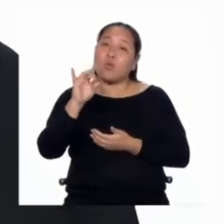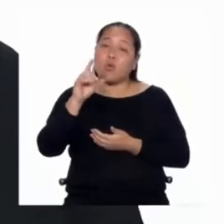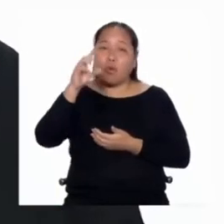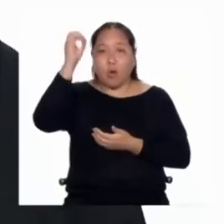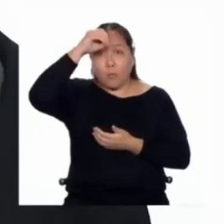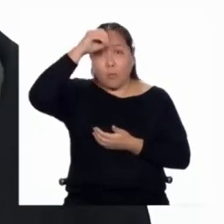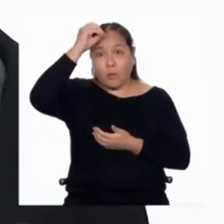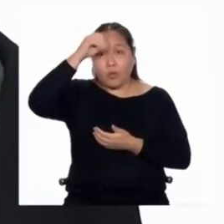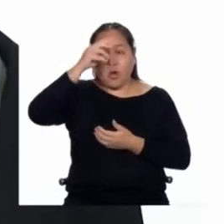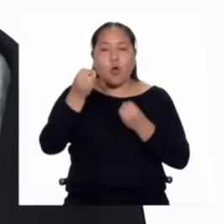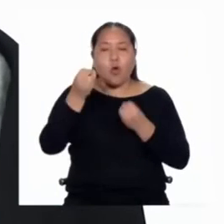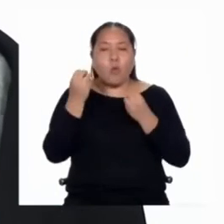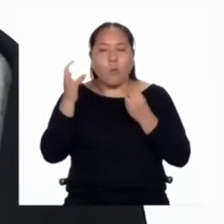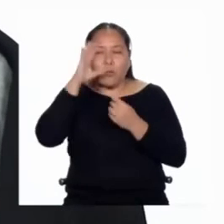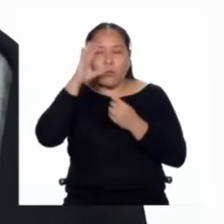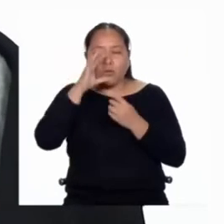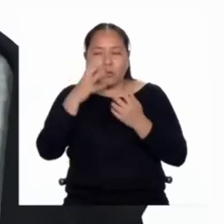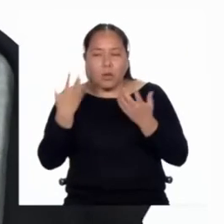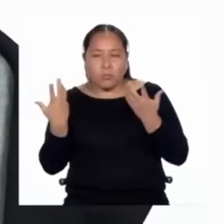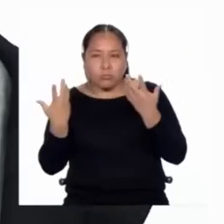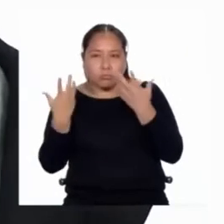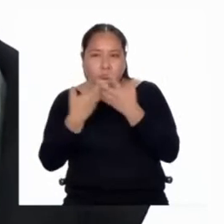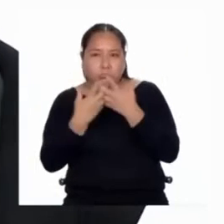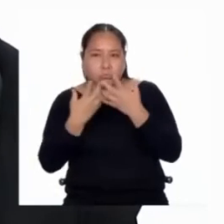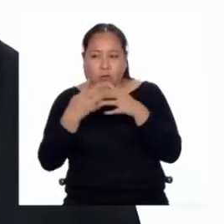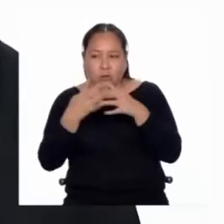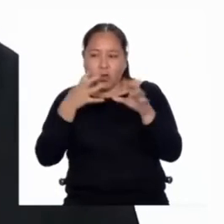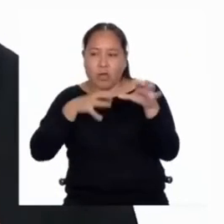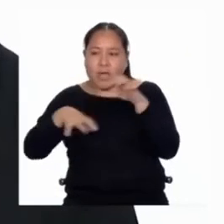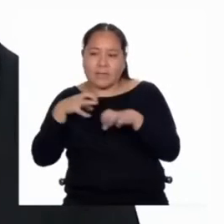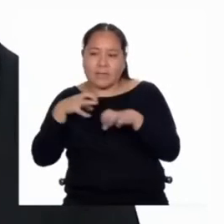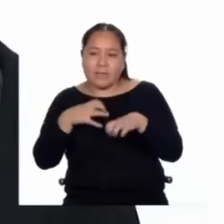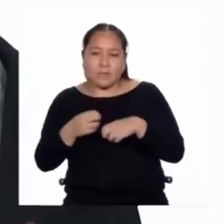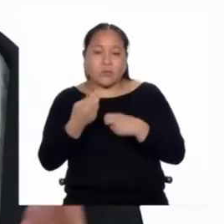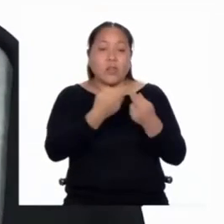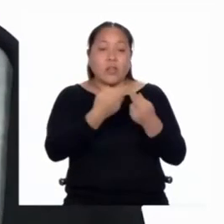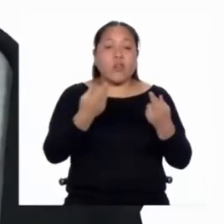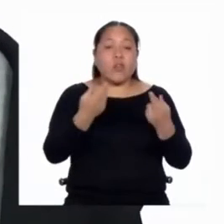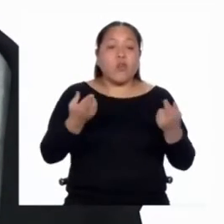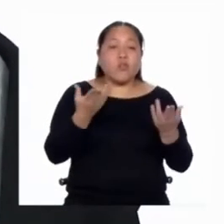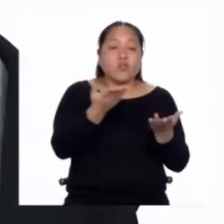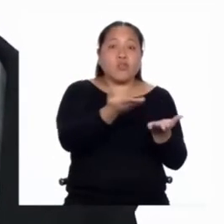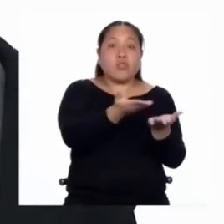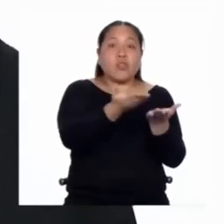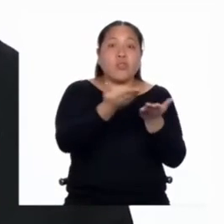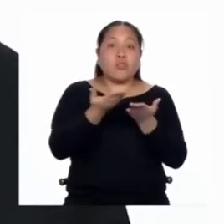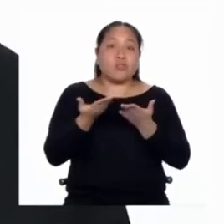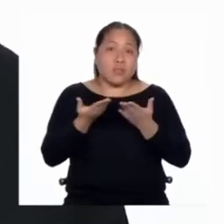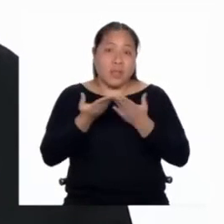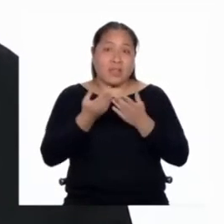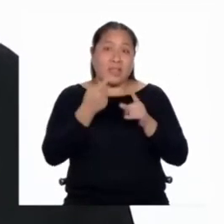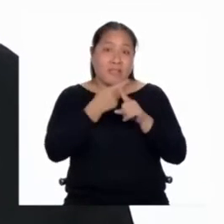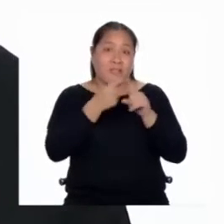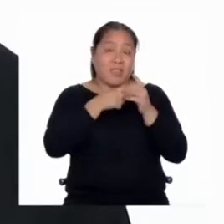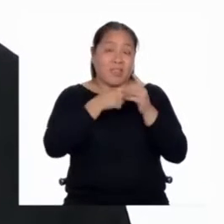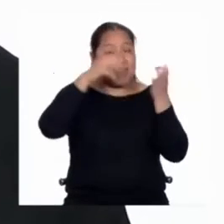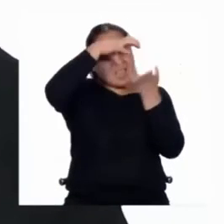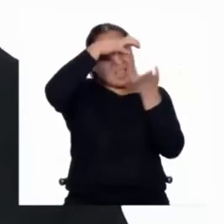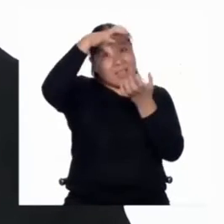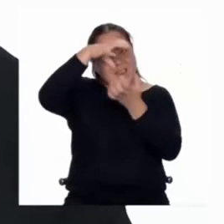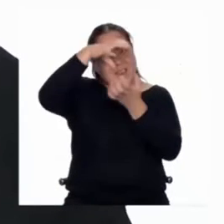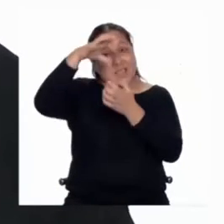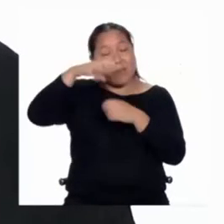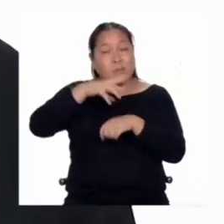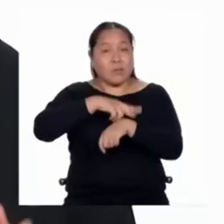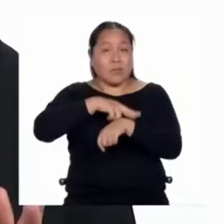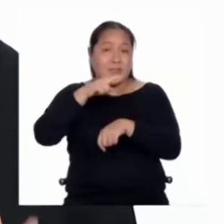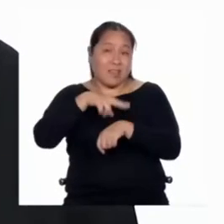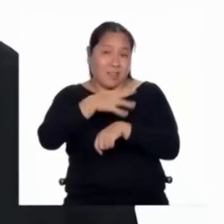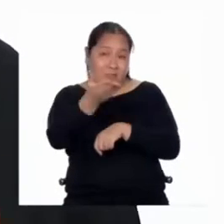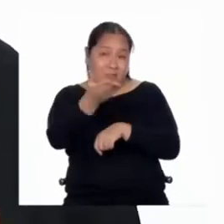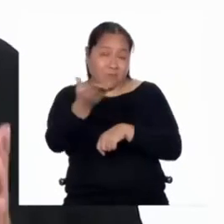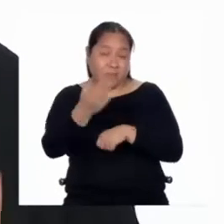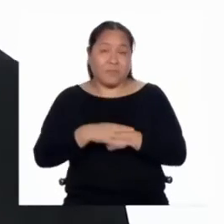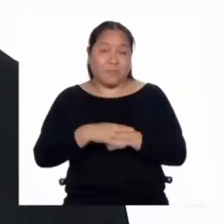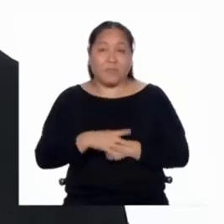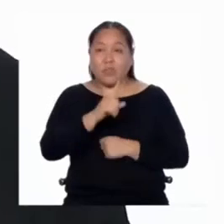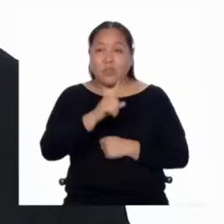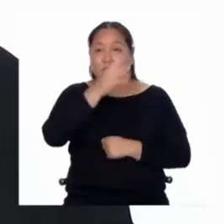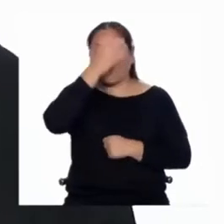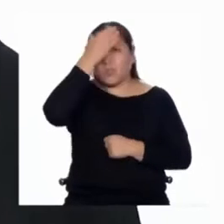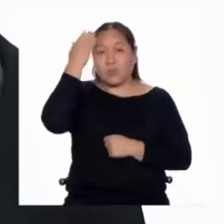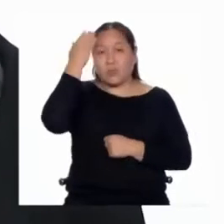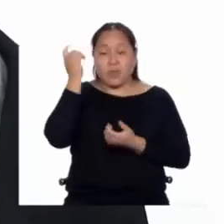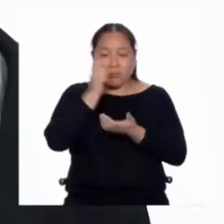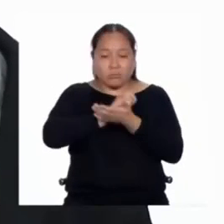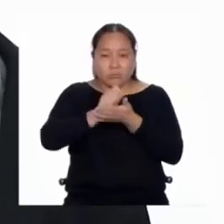la armonía entre nuestras actividades y los recursos que nos ofrecen los ecosistemas locales o de nuestra región. No olviden que